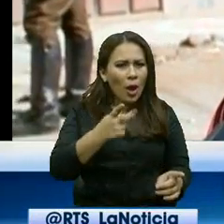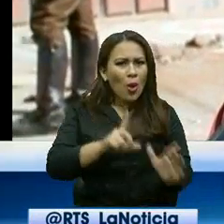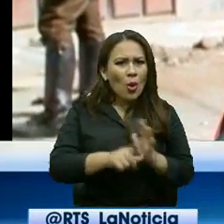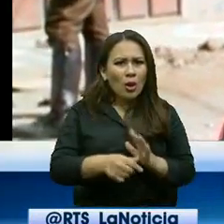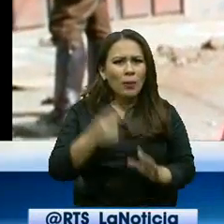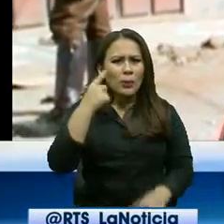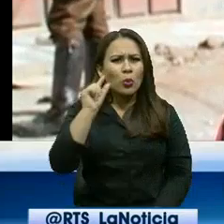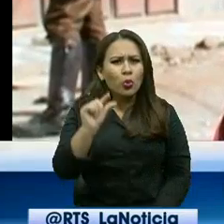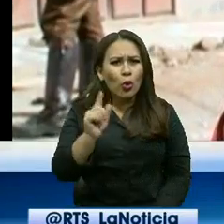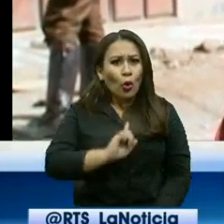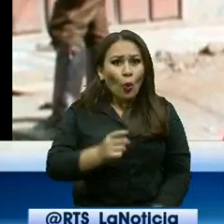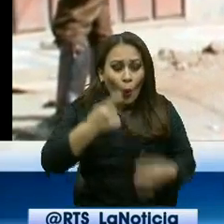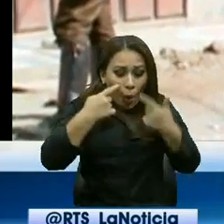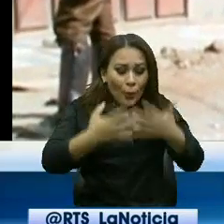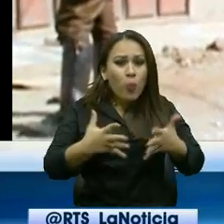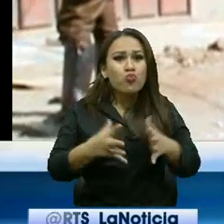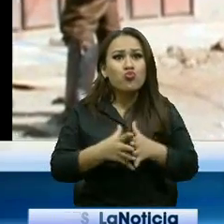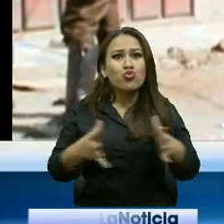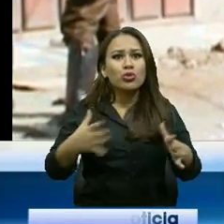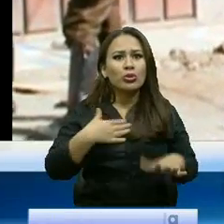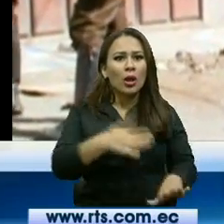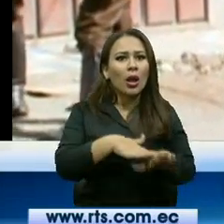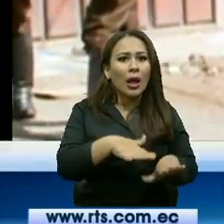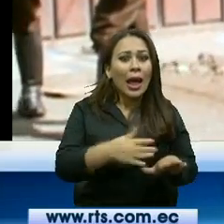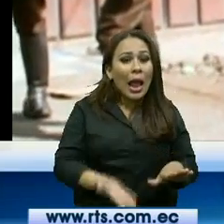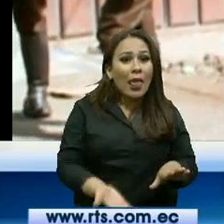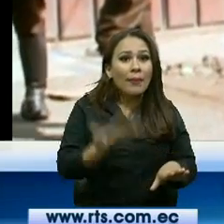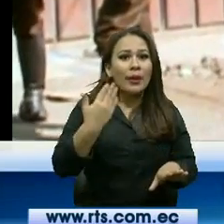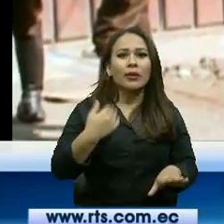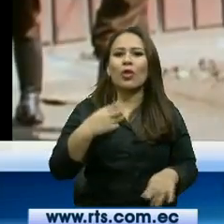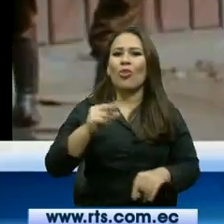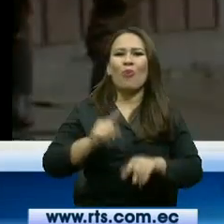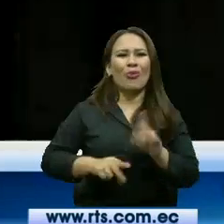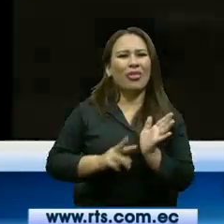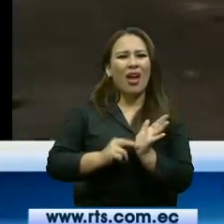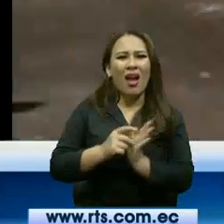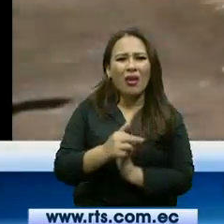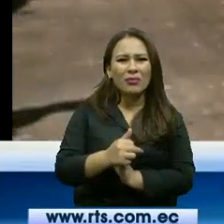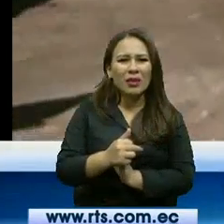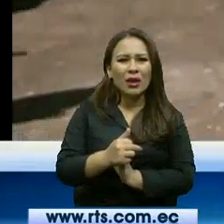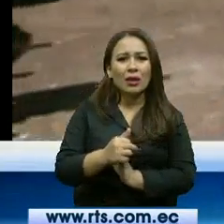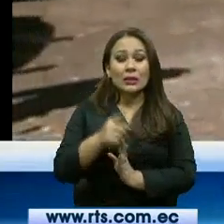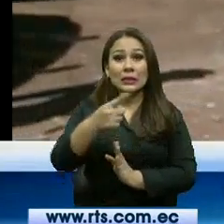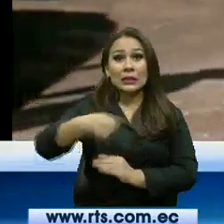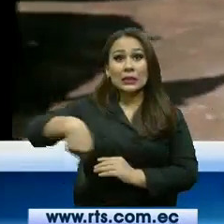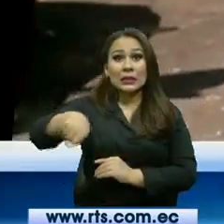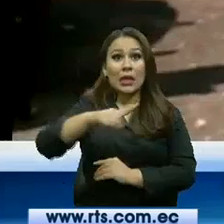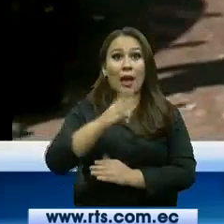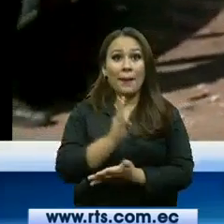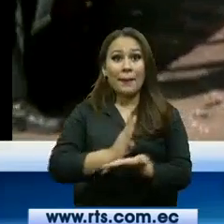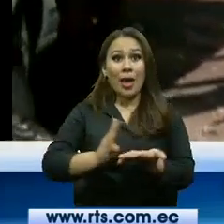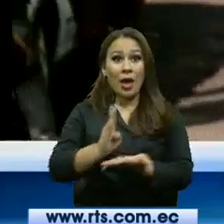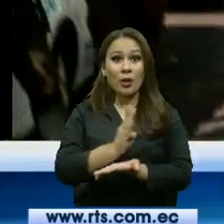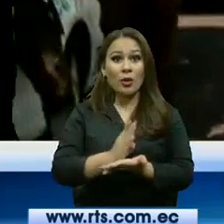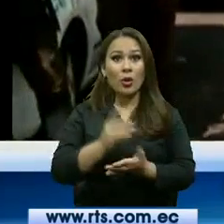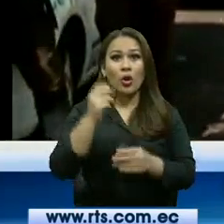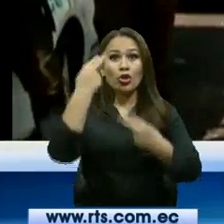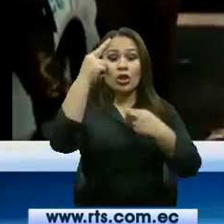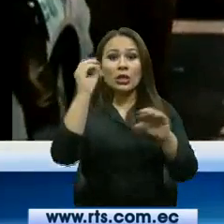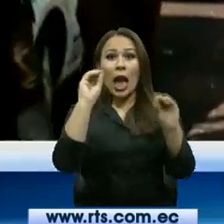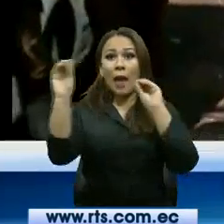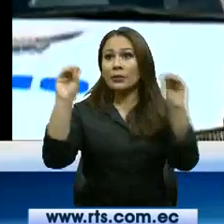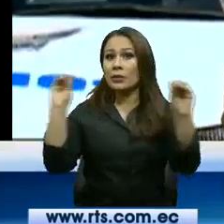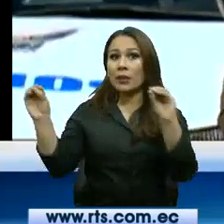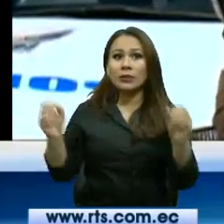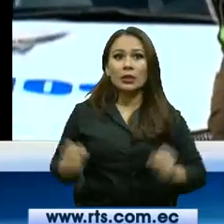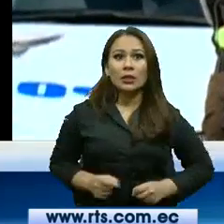hasta... Le digo, ñaña, le digo, levántate, y no se podía levantar. En el barrio San Pablo de Guamaní, la noticia se regó